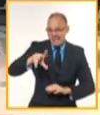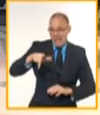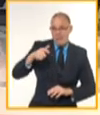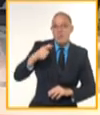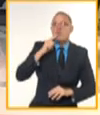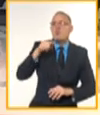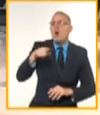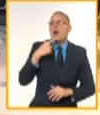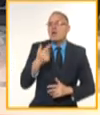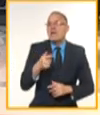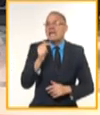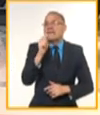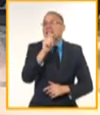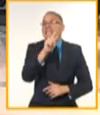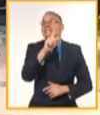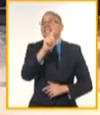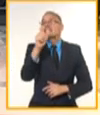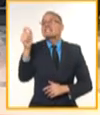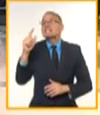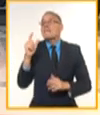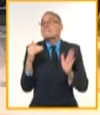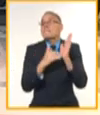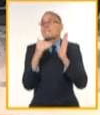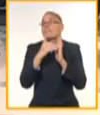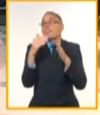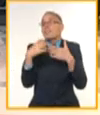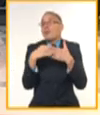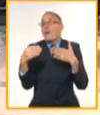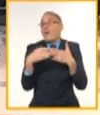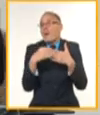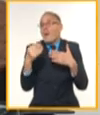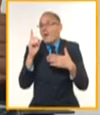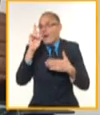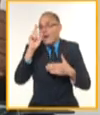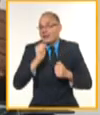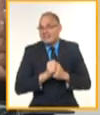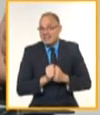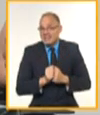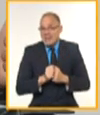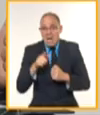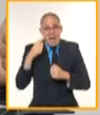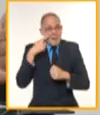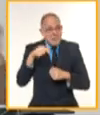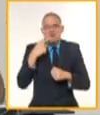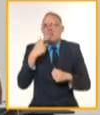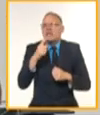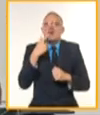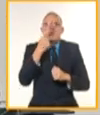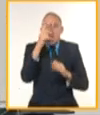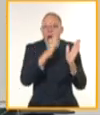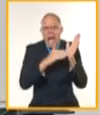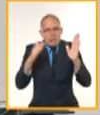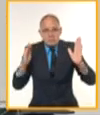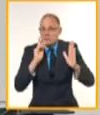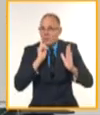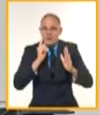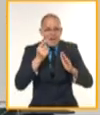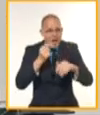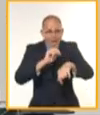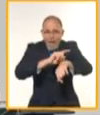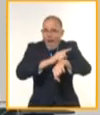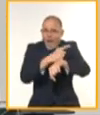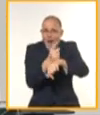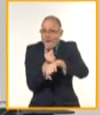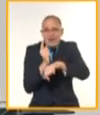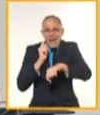la cifra que se manejan públicamente. Y que a su vez, claro, golpea a la